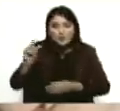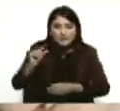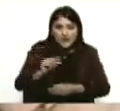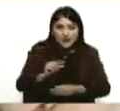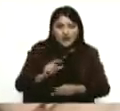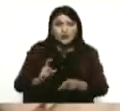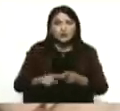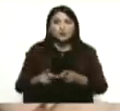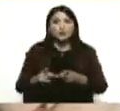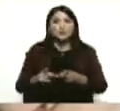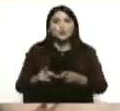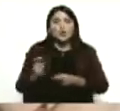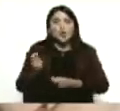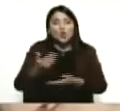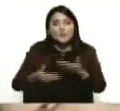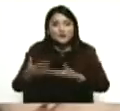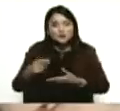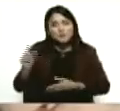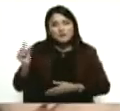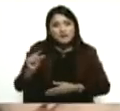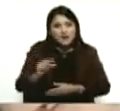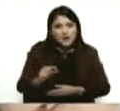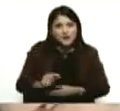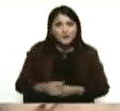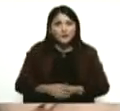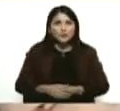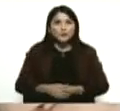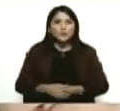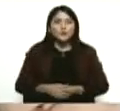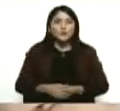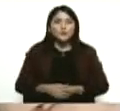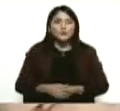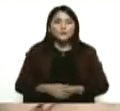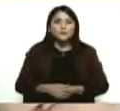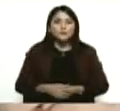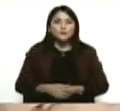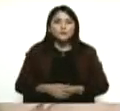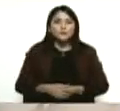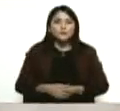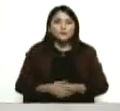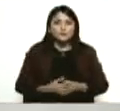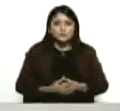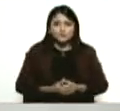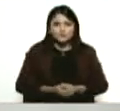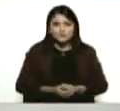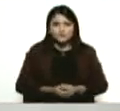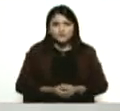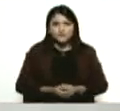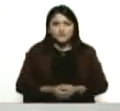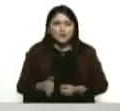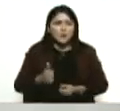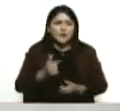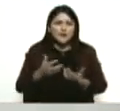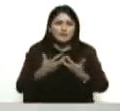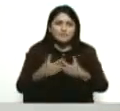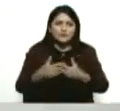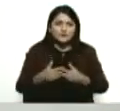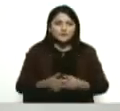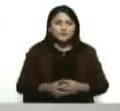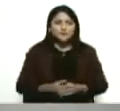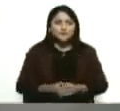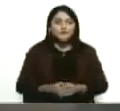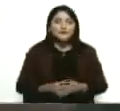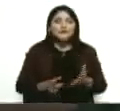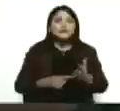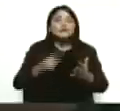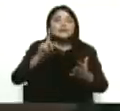de comercio, que la gente hace de productos de una determinada empresa. También establecimos 10